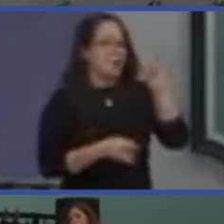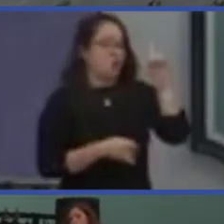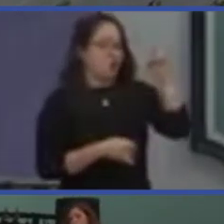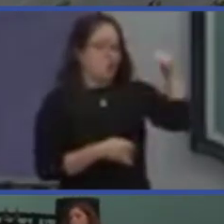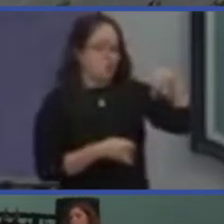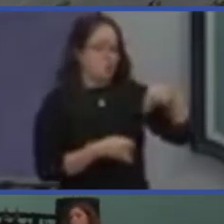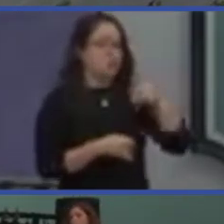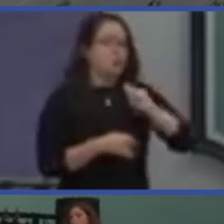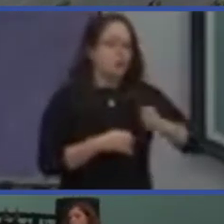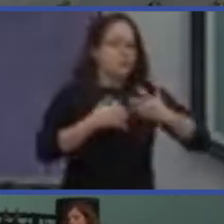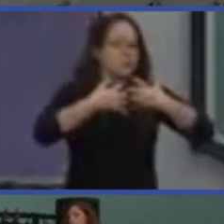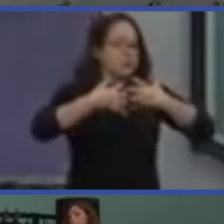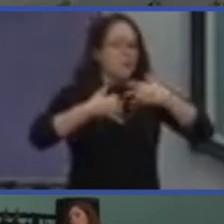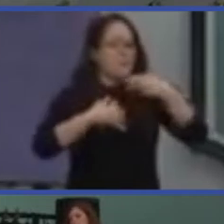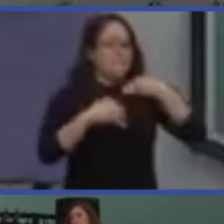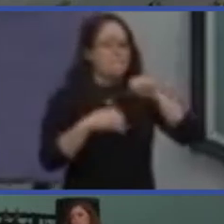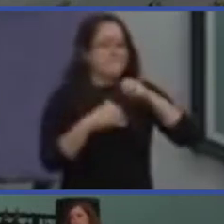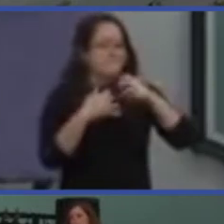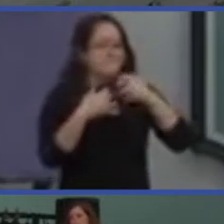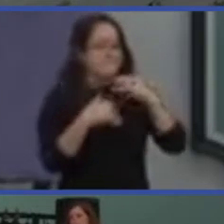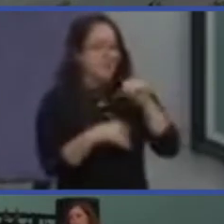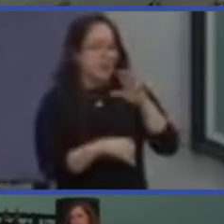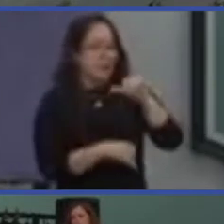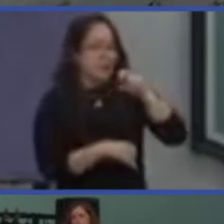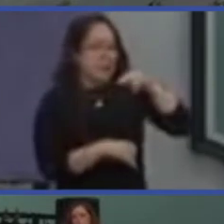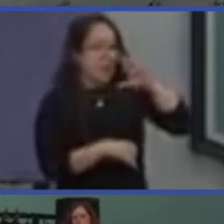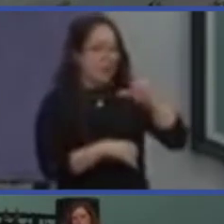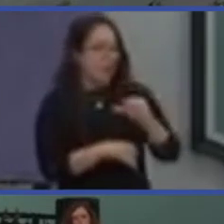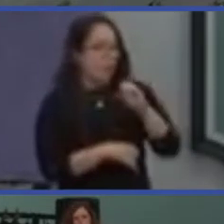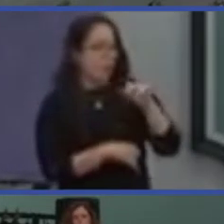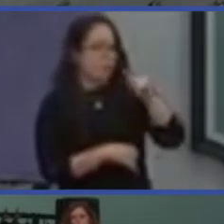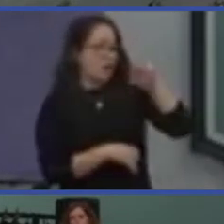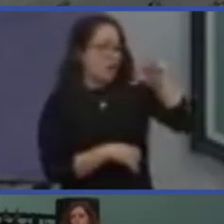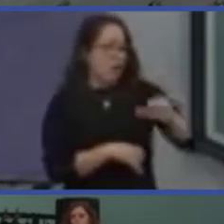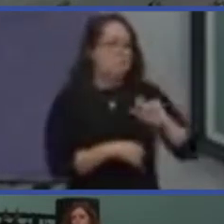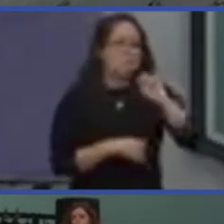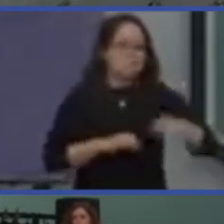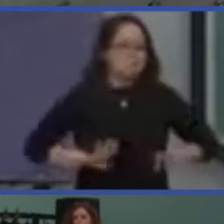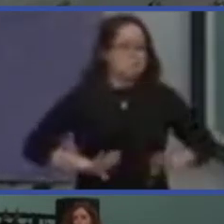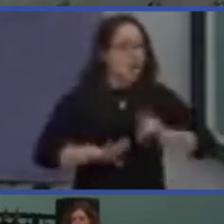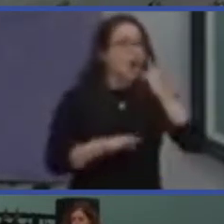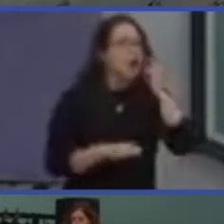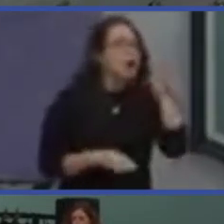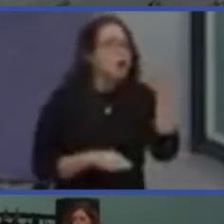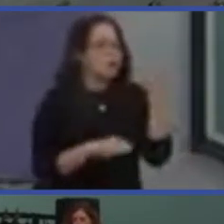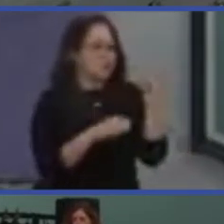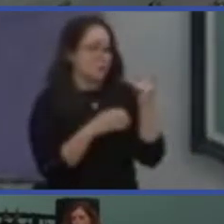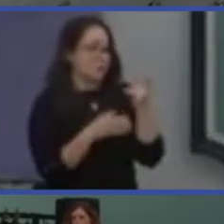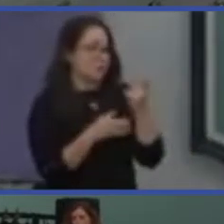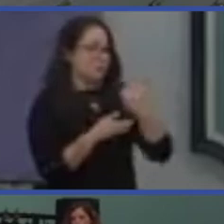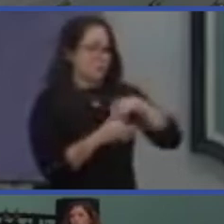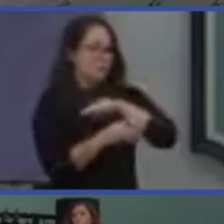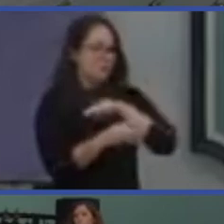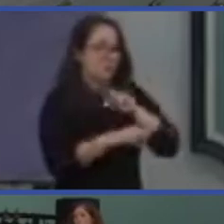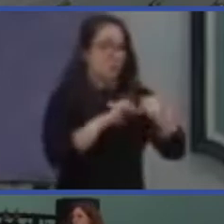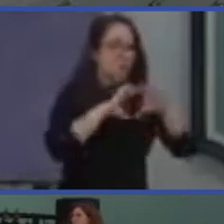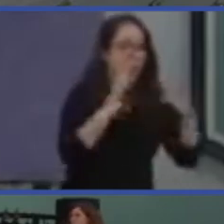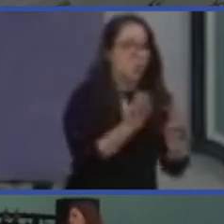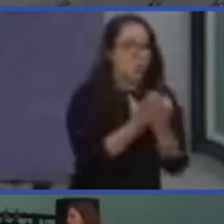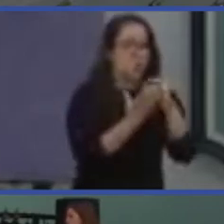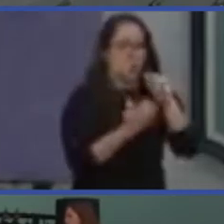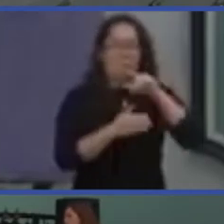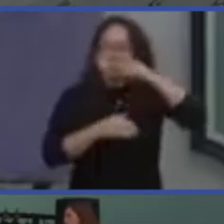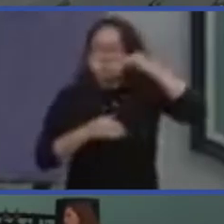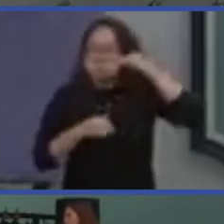así que tienen propiedades muy raras que no compartimos en el mundo en el que vivimos y no es el mundo de lo más pequeño de lo micro de las partículas